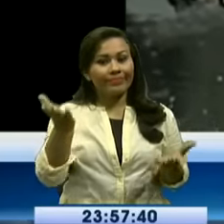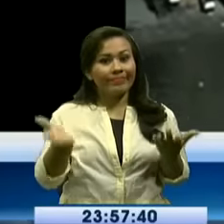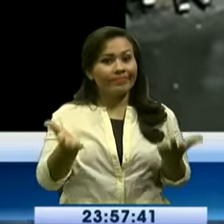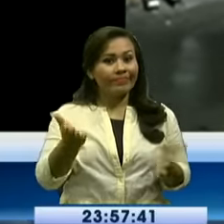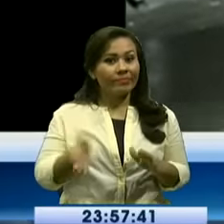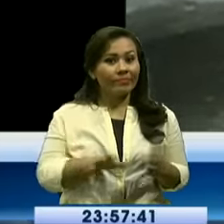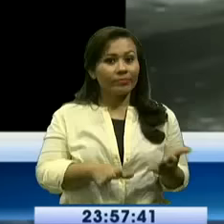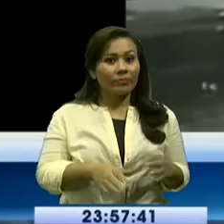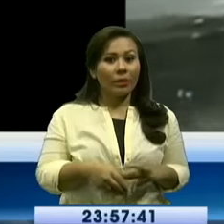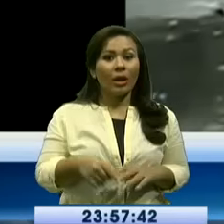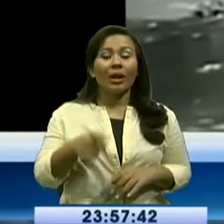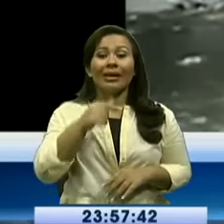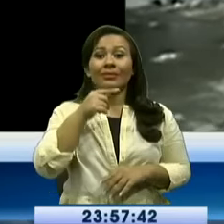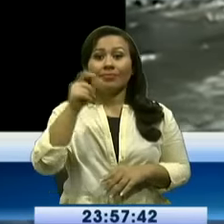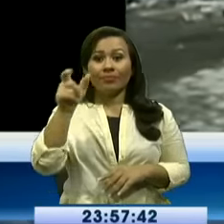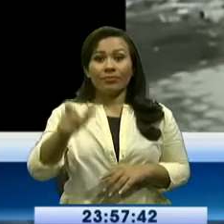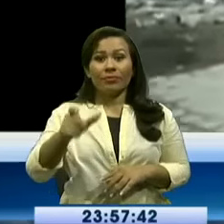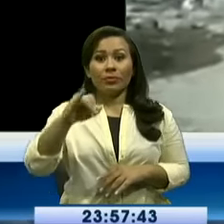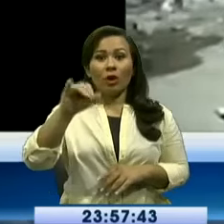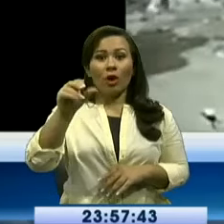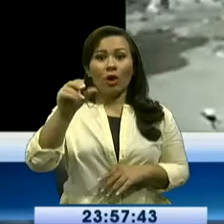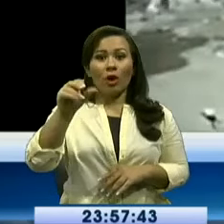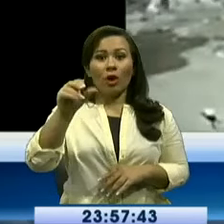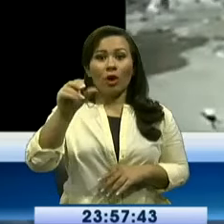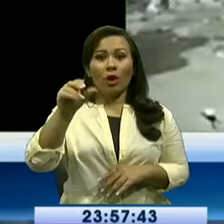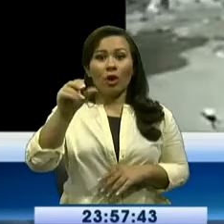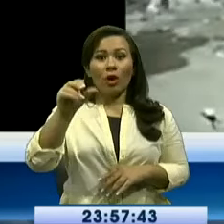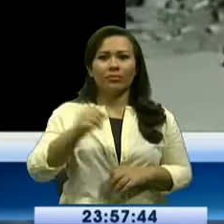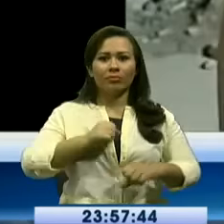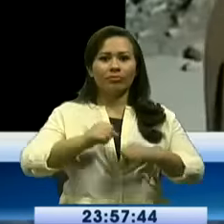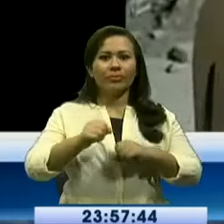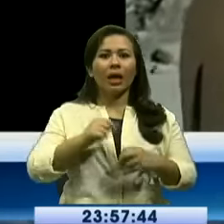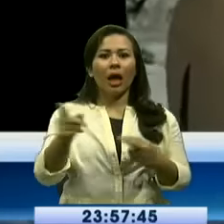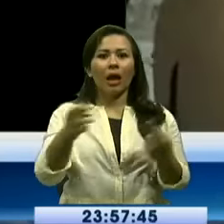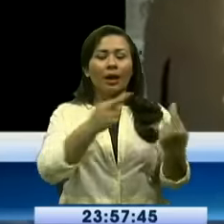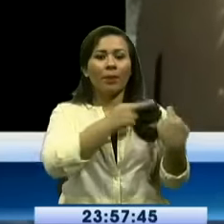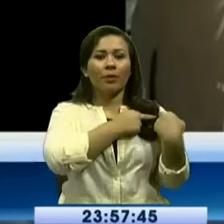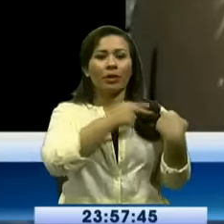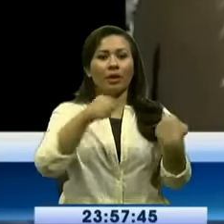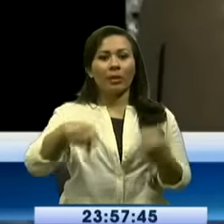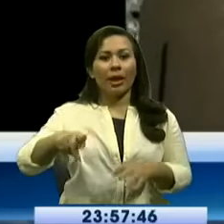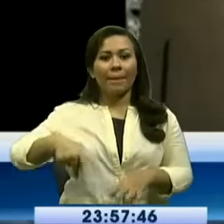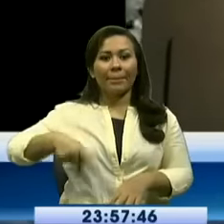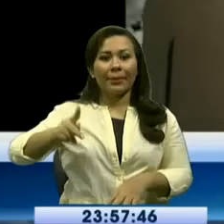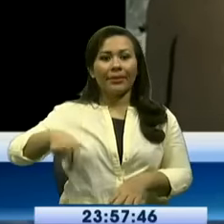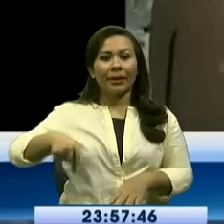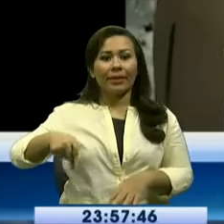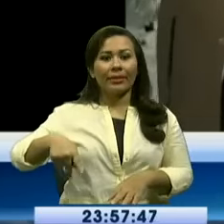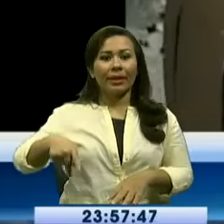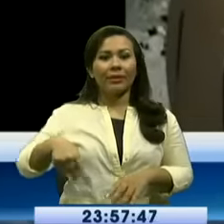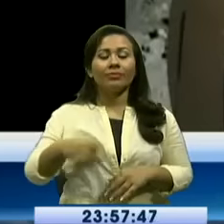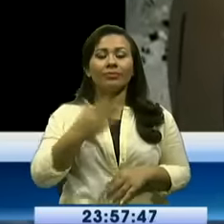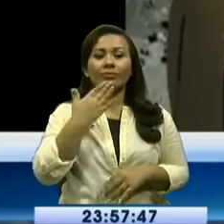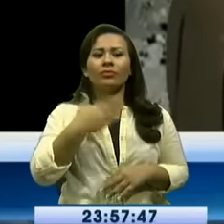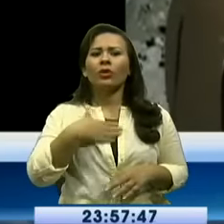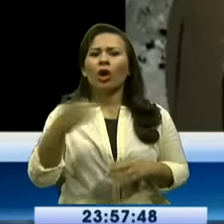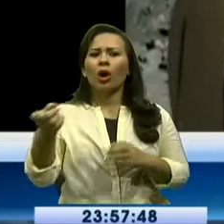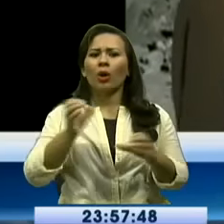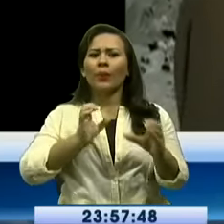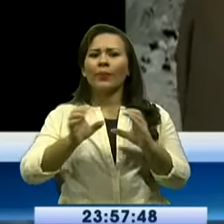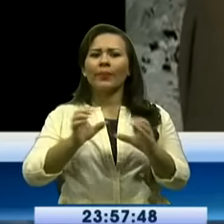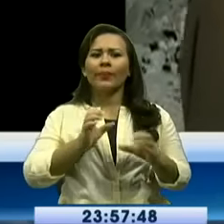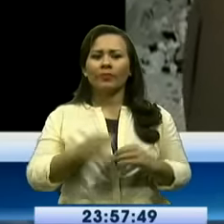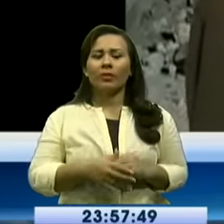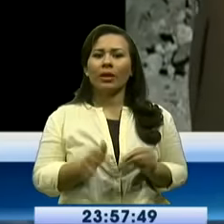con Jorge Montero, encargado del grupo acá en lo que es Pedernales. Y conversábamos acá, Jorge, y